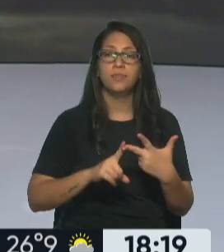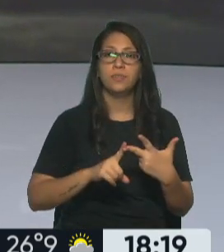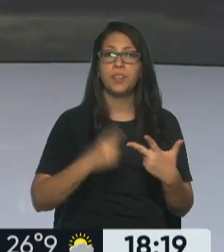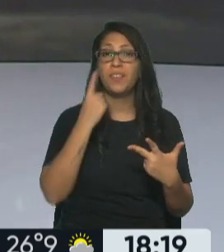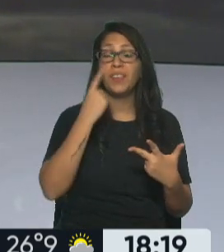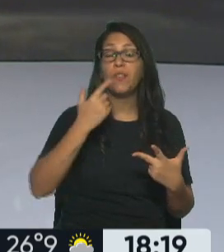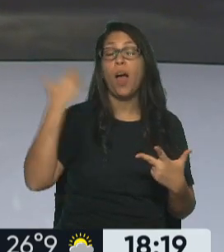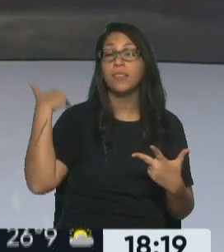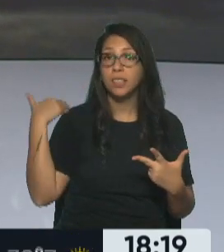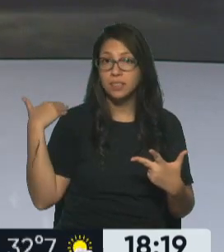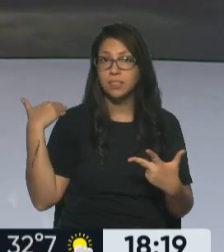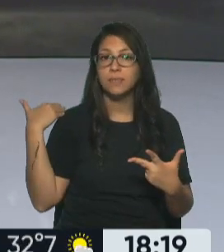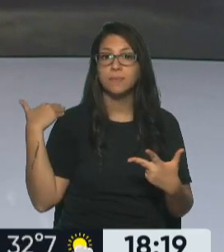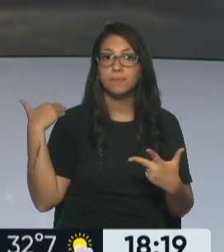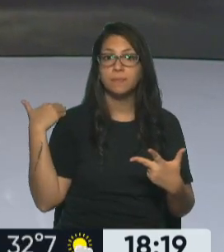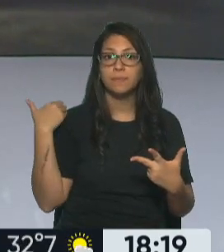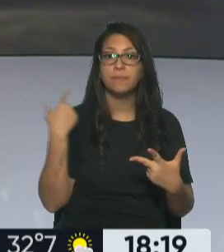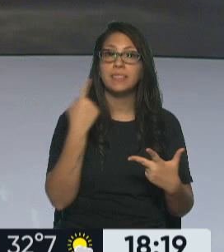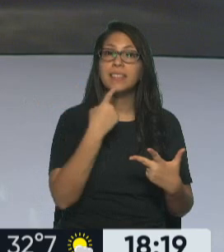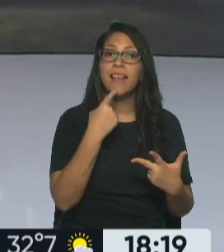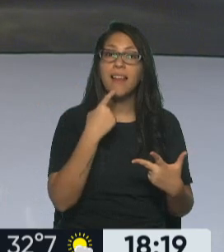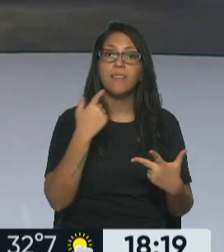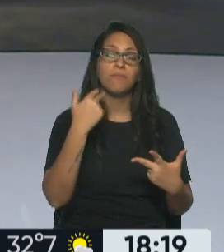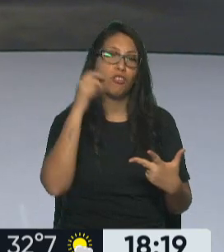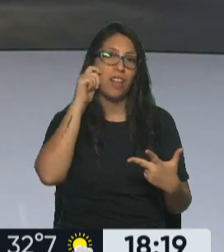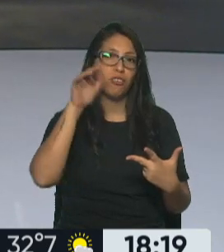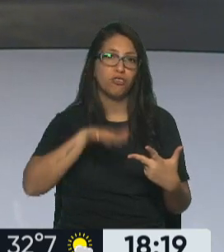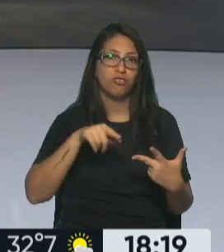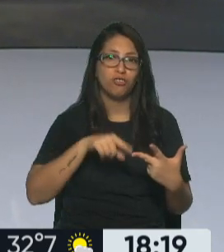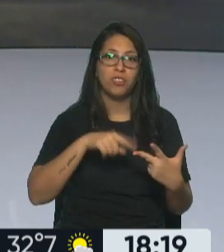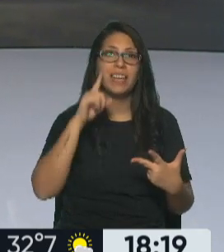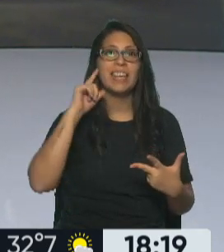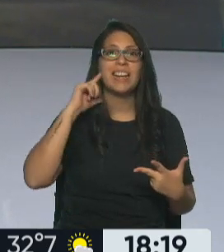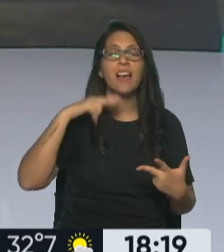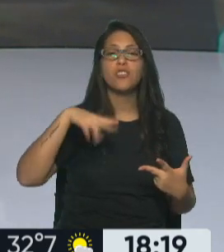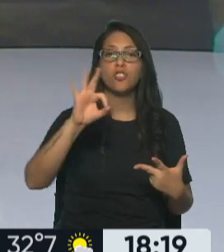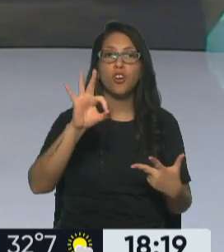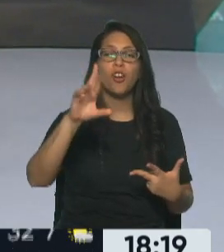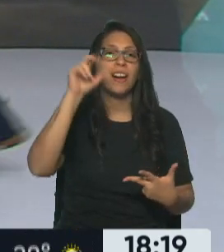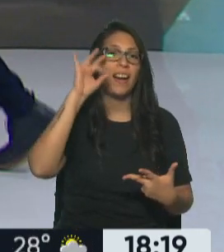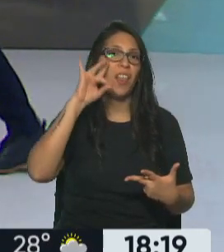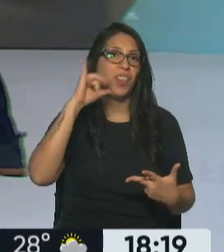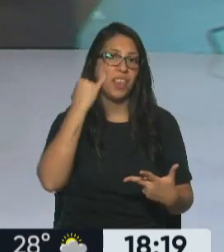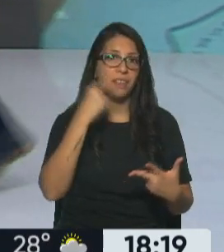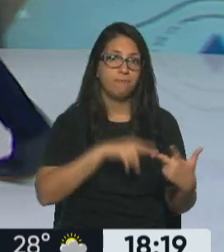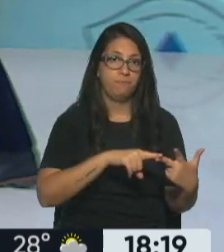En vida, este pibito de 11 años, Ignacio Reddy.